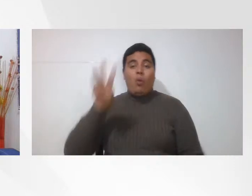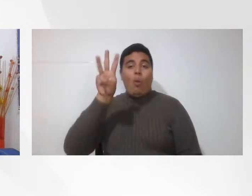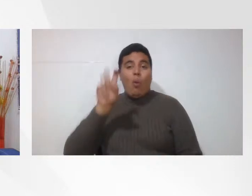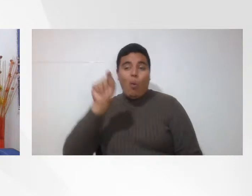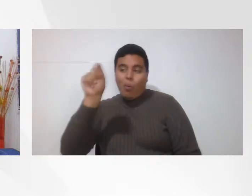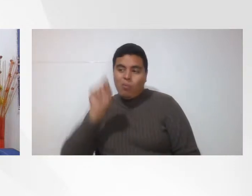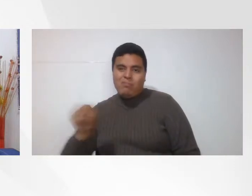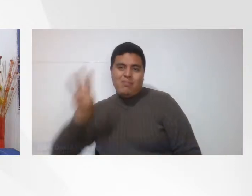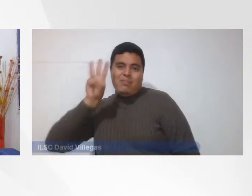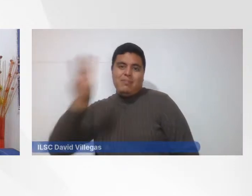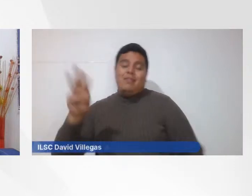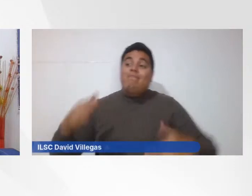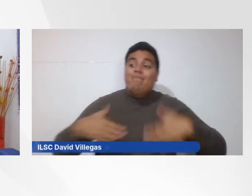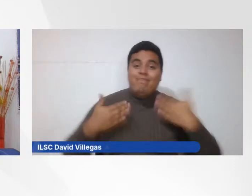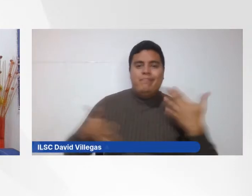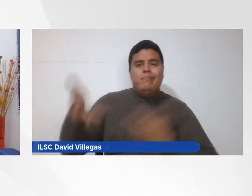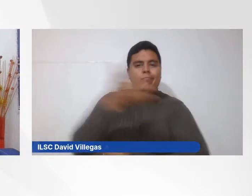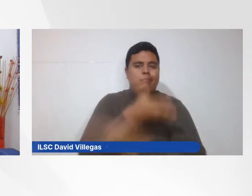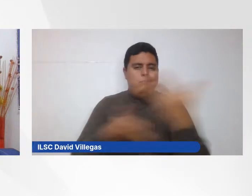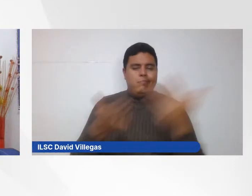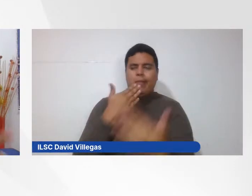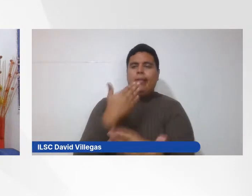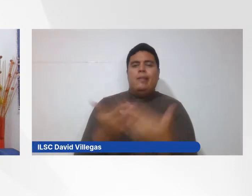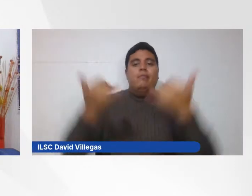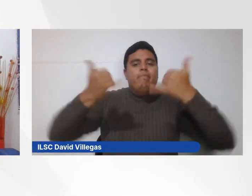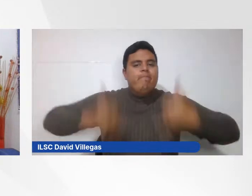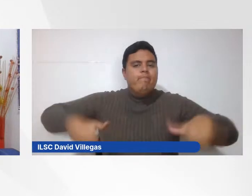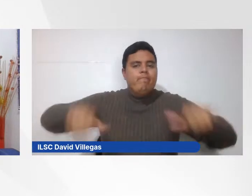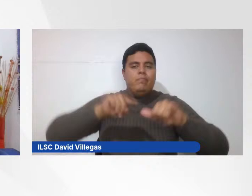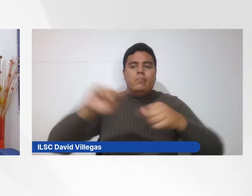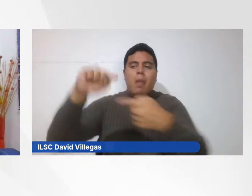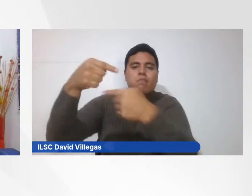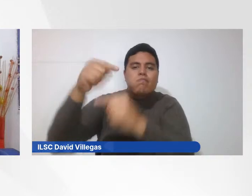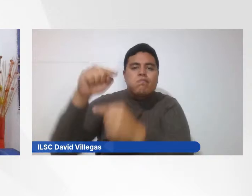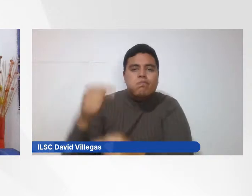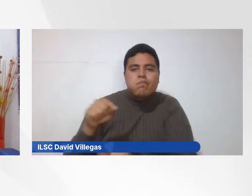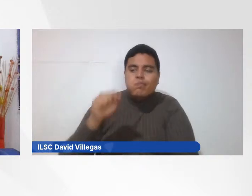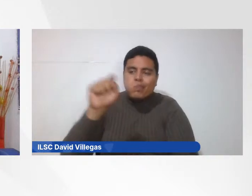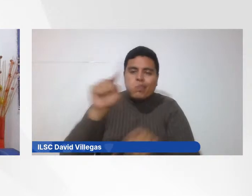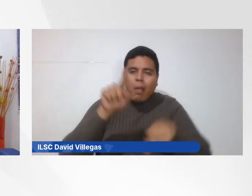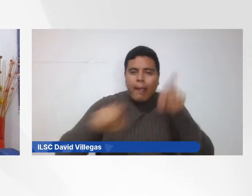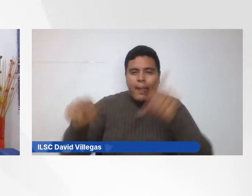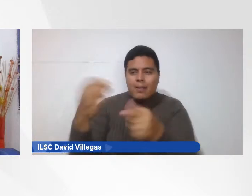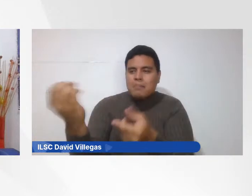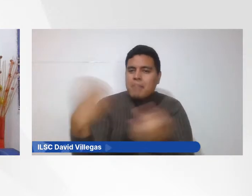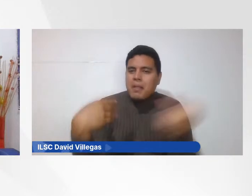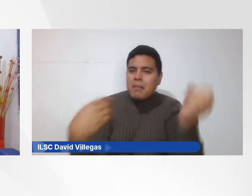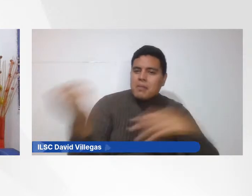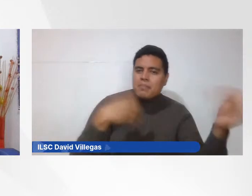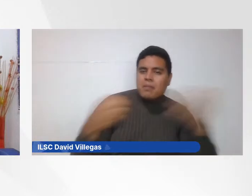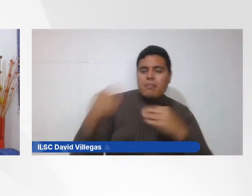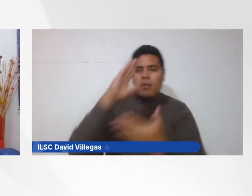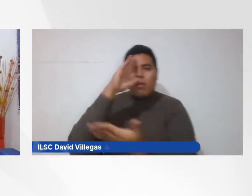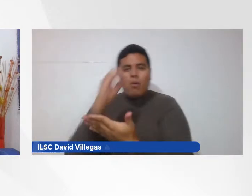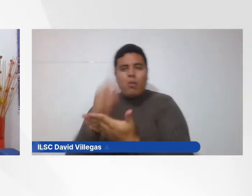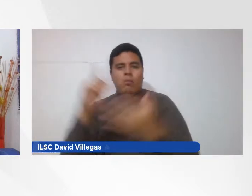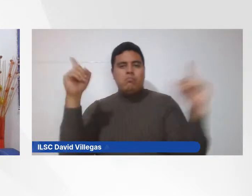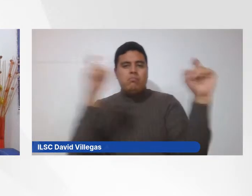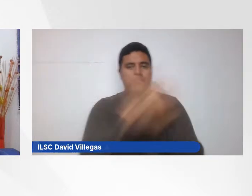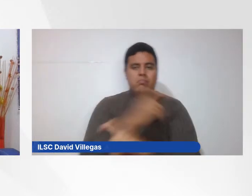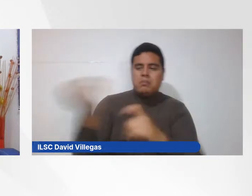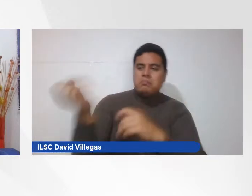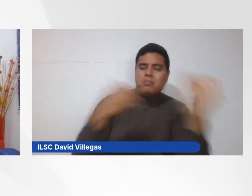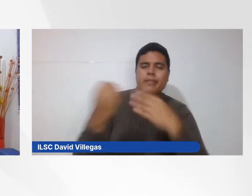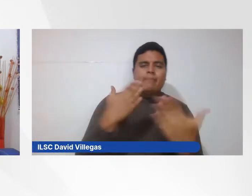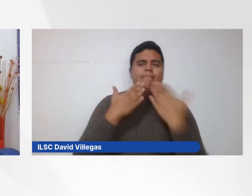a todos y cada una de las personas que escribieron durante este programa, compartieron sus opiniones, reflexiones, y aquí, pues, estaremos también